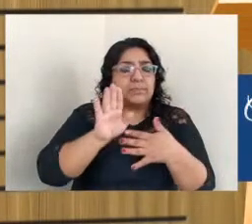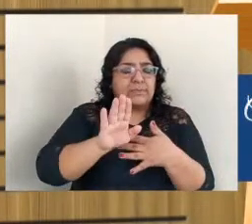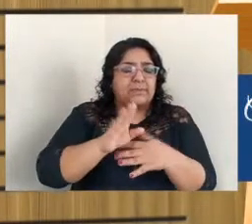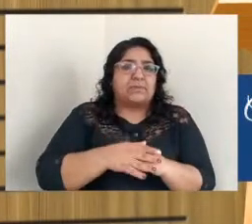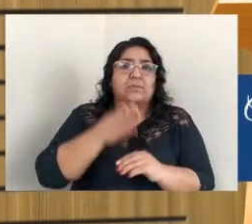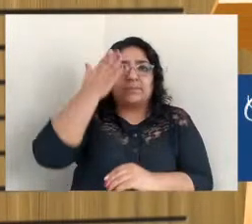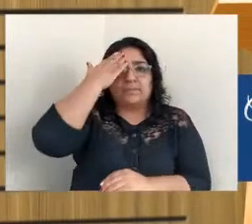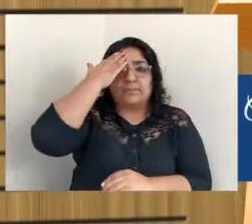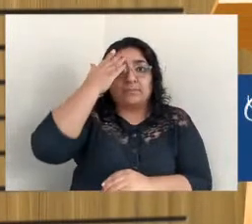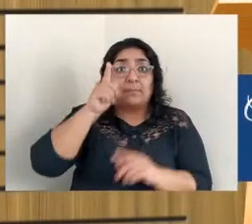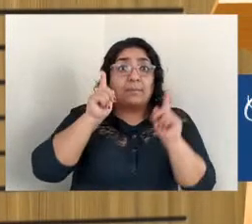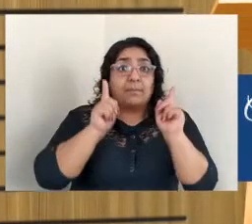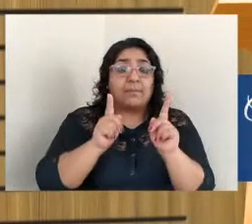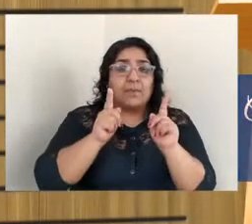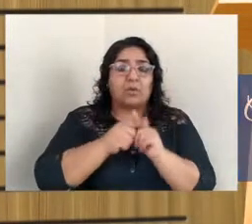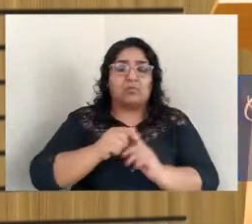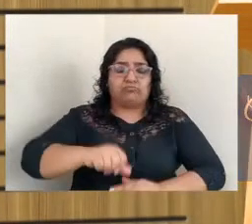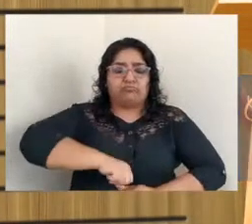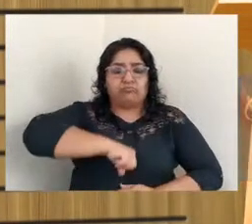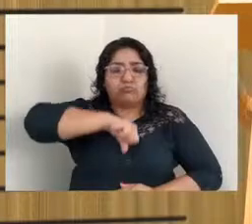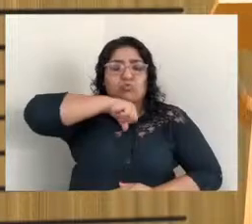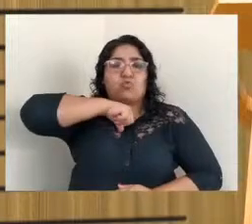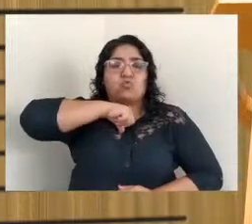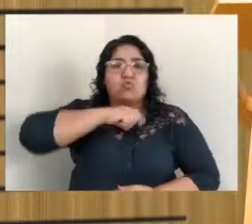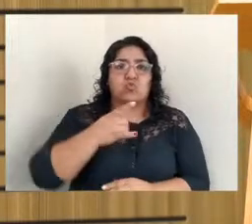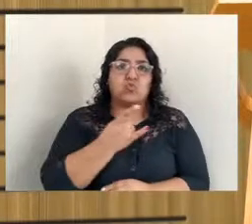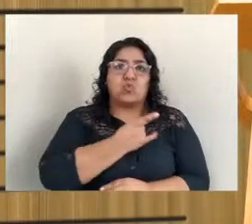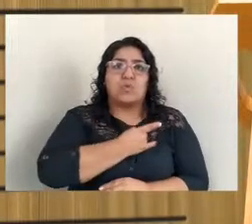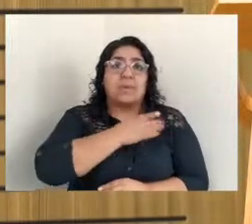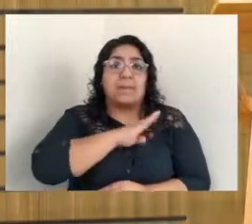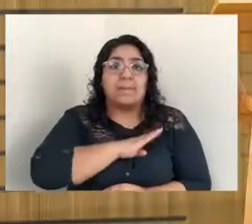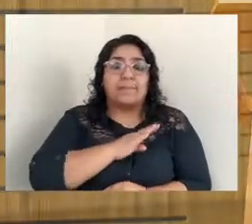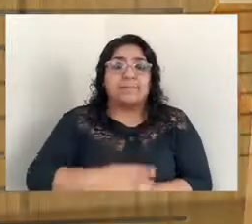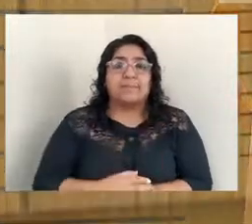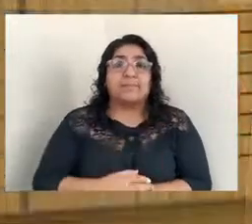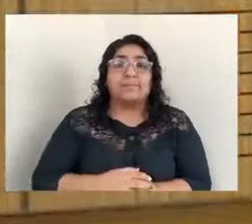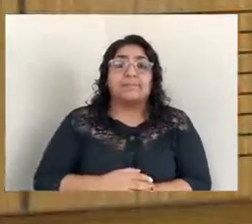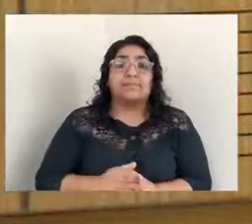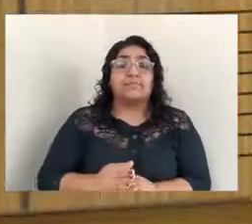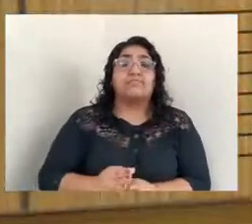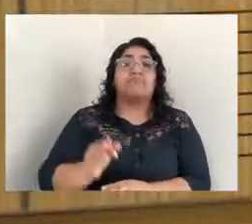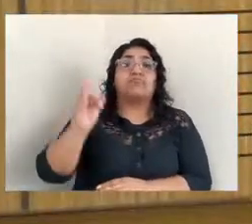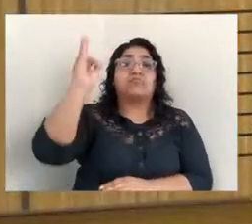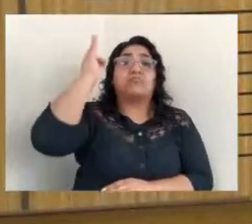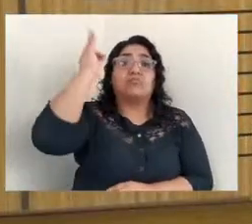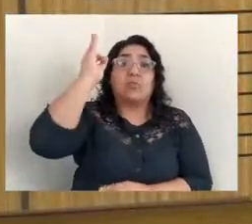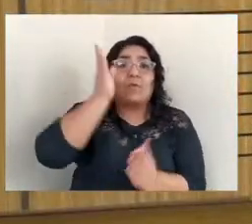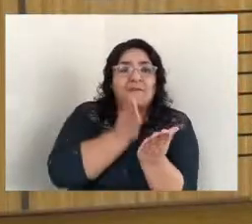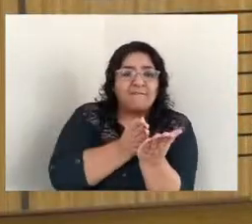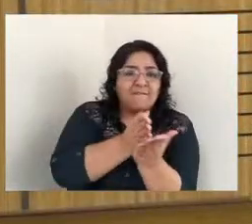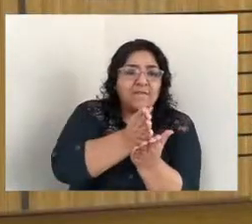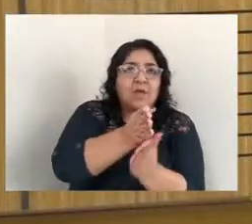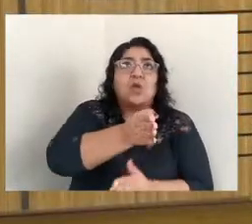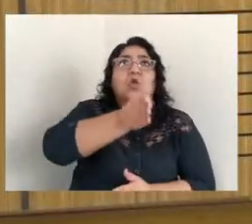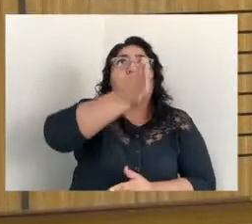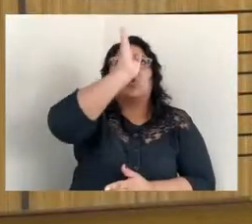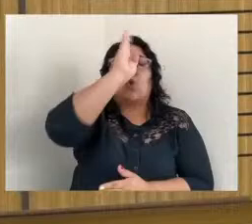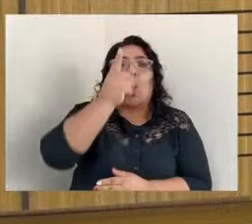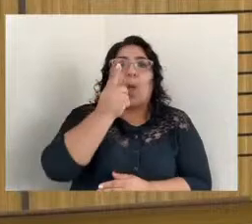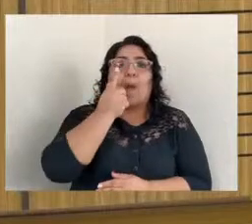específica de saber, pregonando con orgullo el nombre de nuestra alma mater. Juran fidelidad a